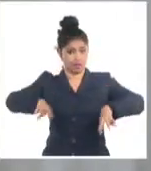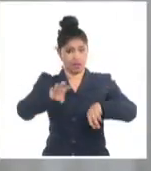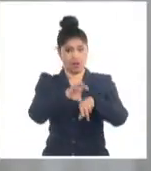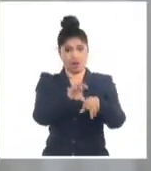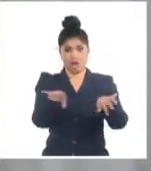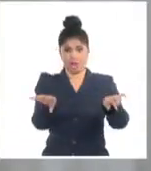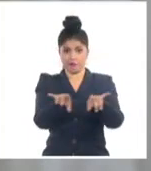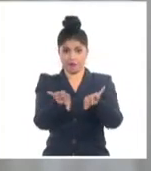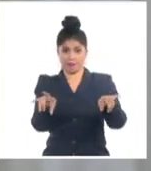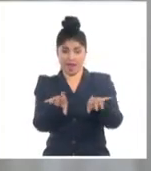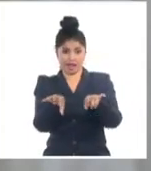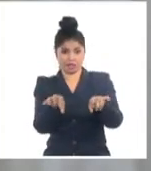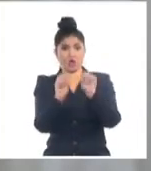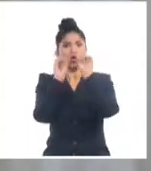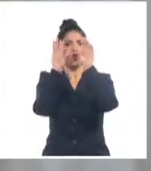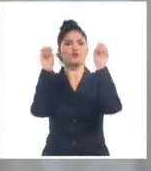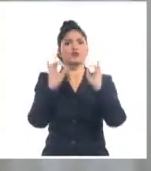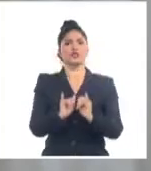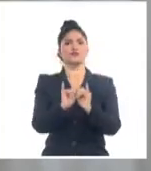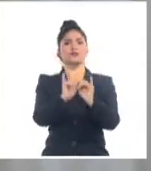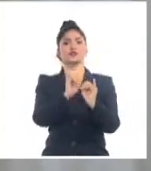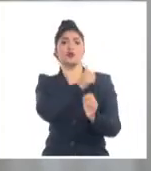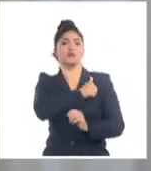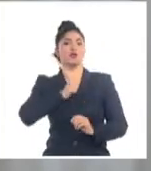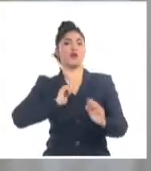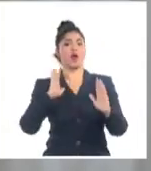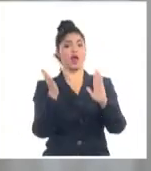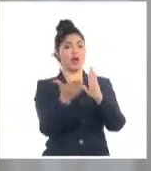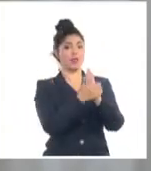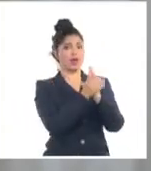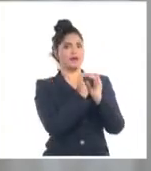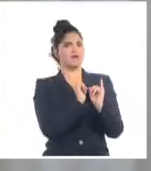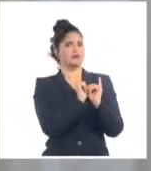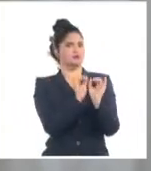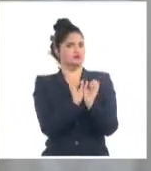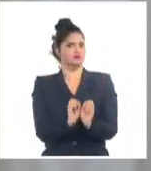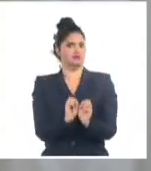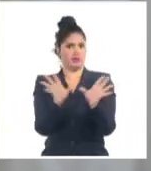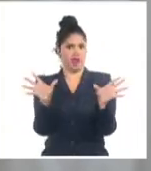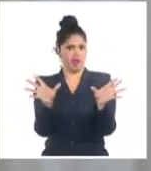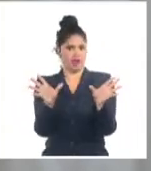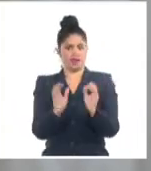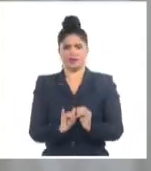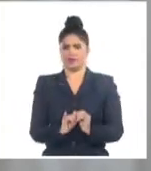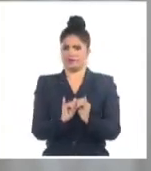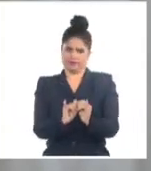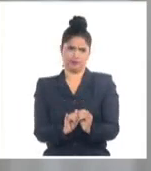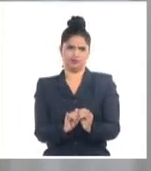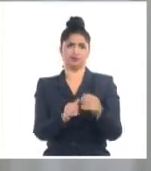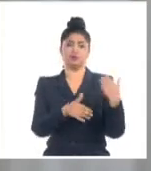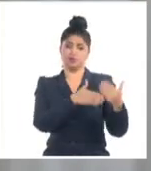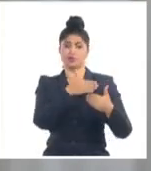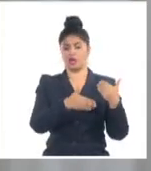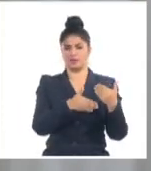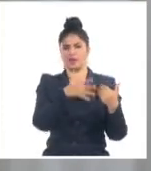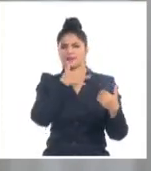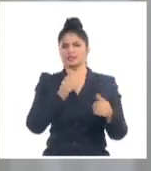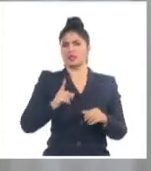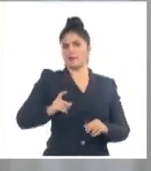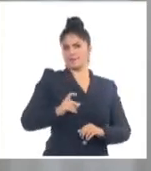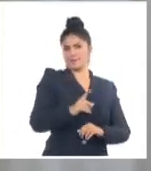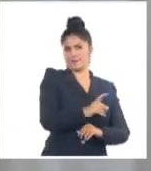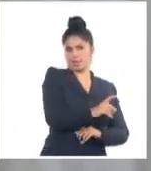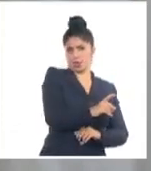la comercialización de los combustibles, cuyo origen se ha identificado en un virus desde el